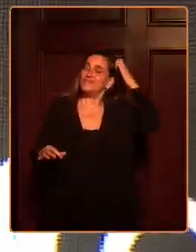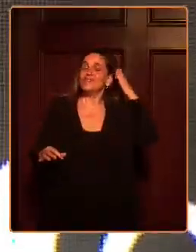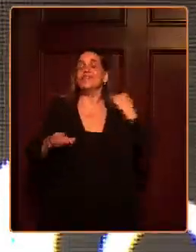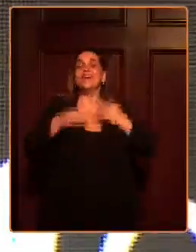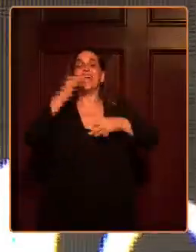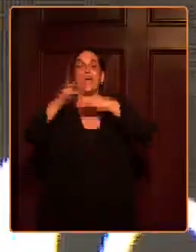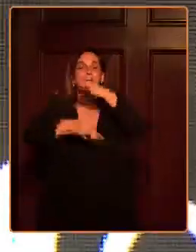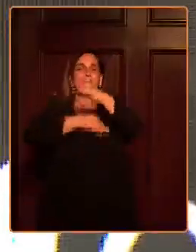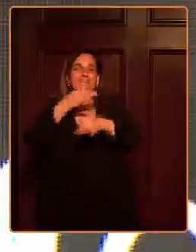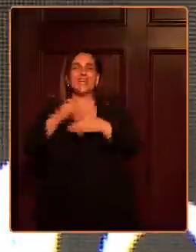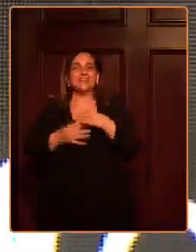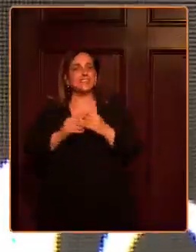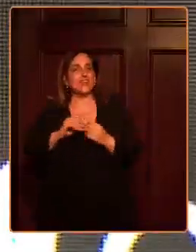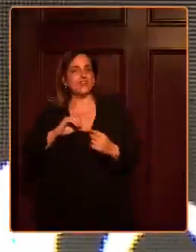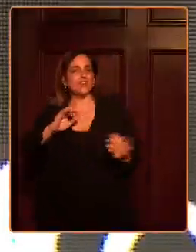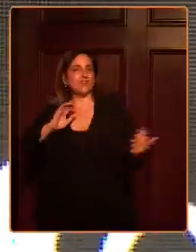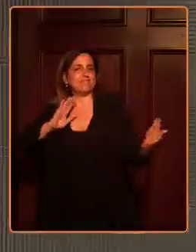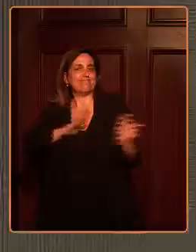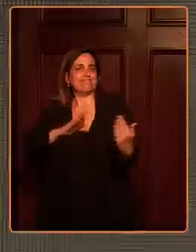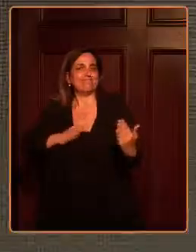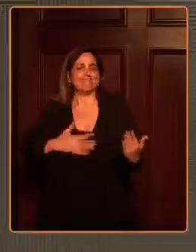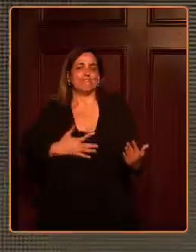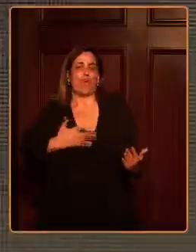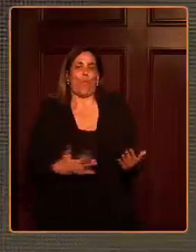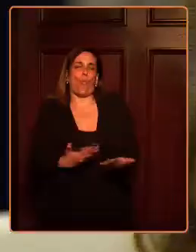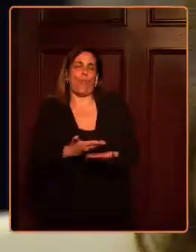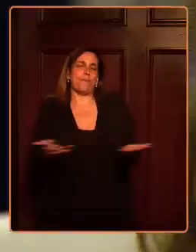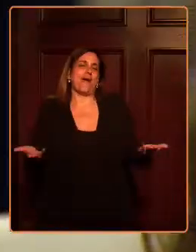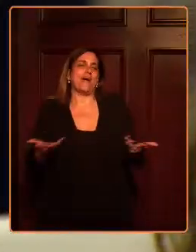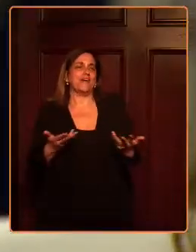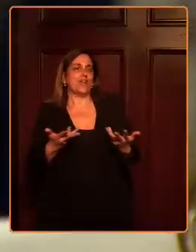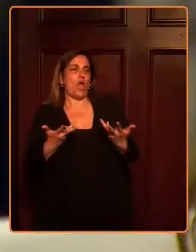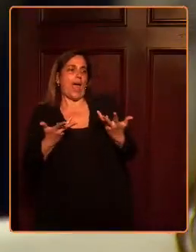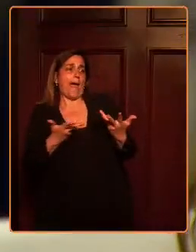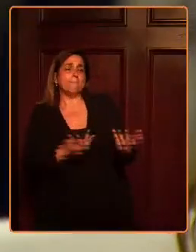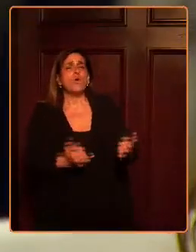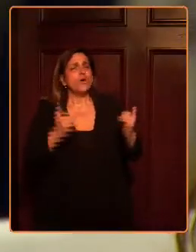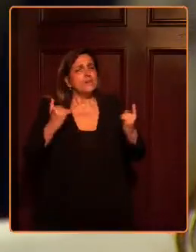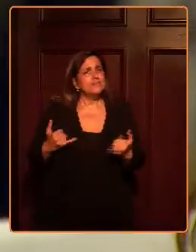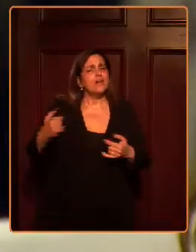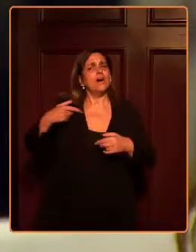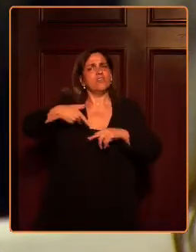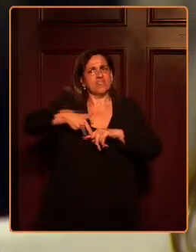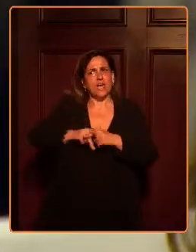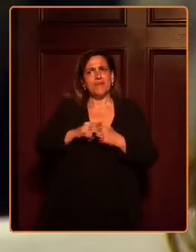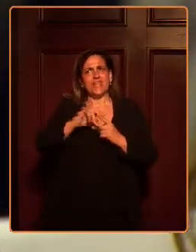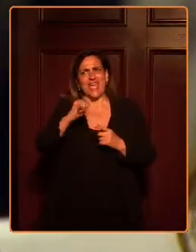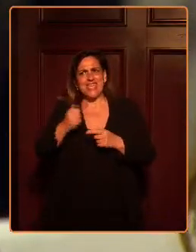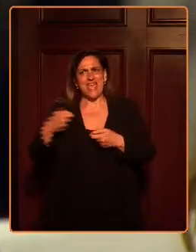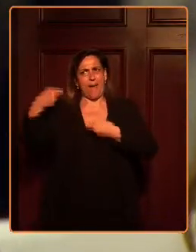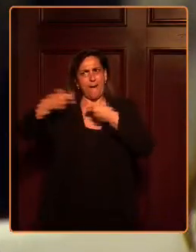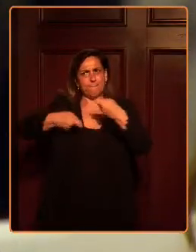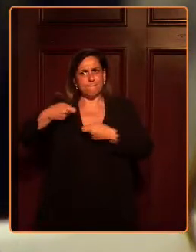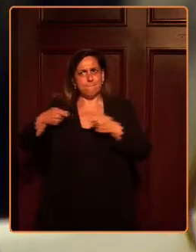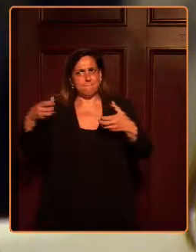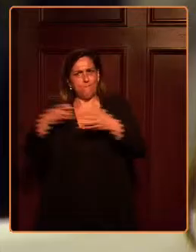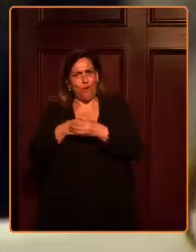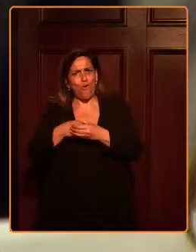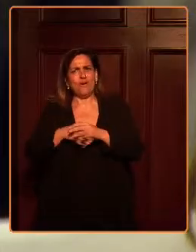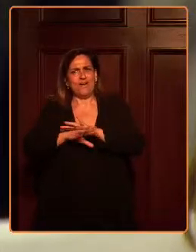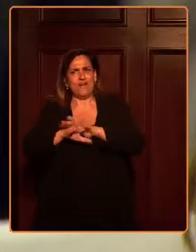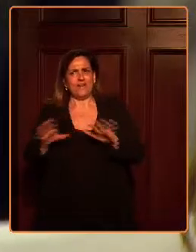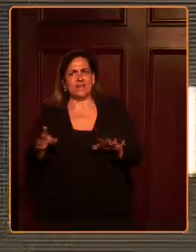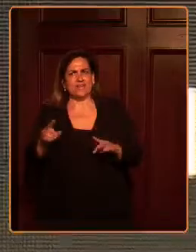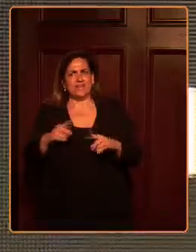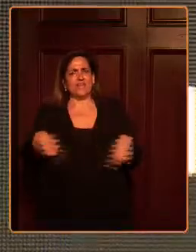explicación que le puede dar un ser humano, ayudado por herramientas de inteligencia artificial o por de otra naturaleza,